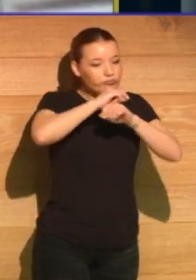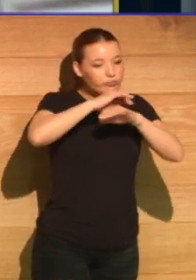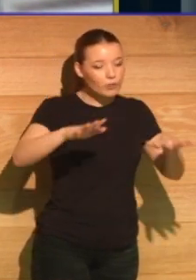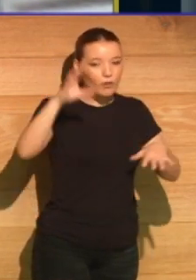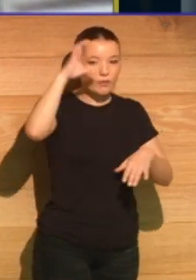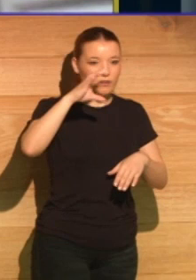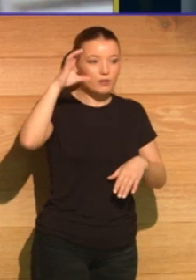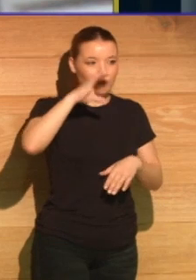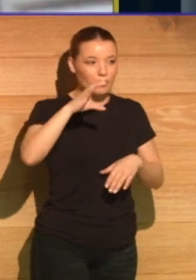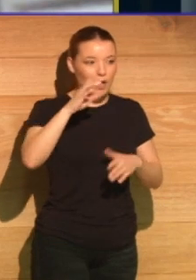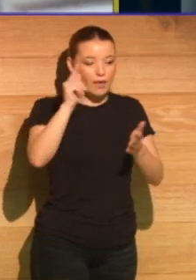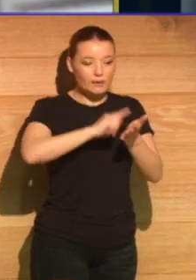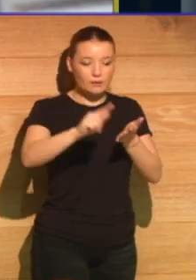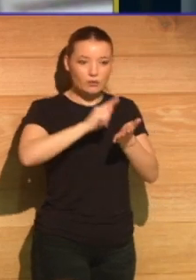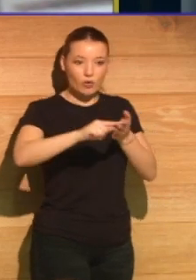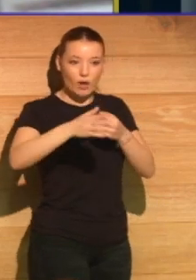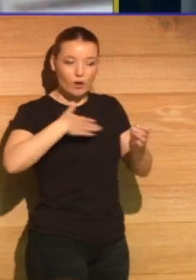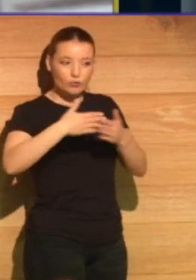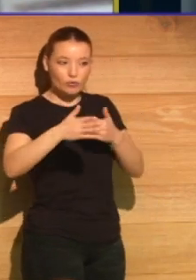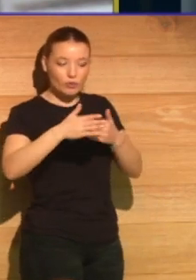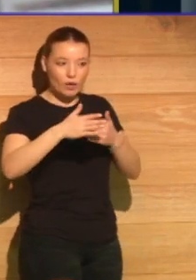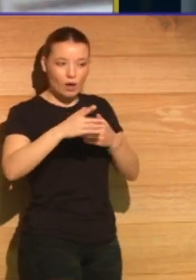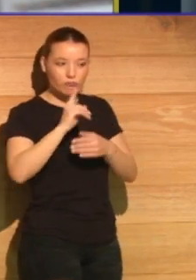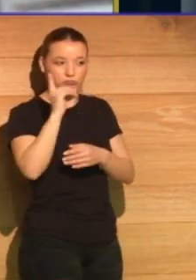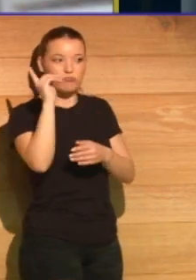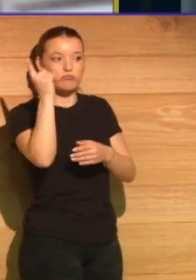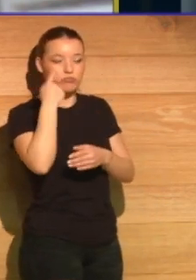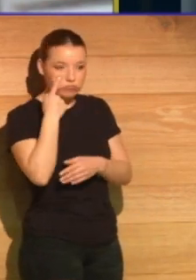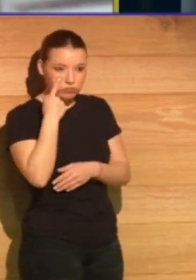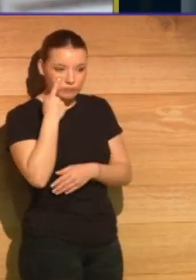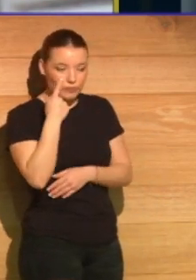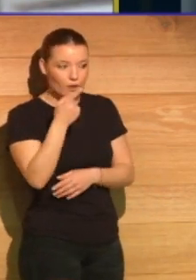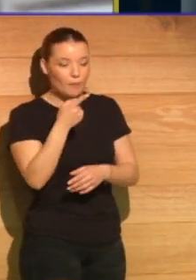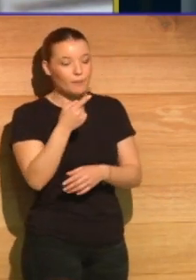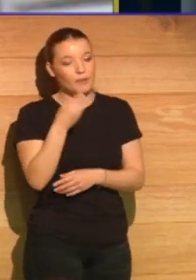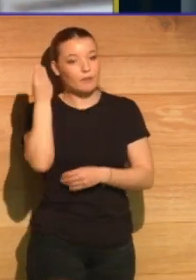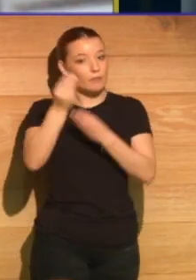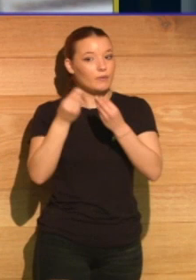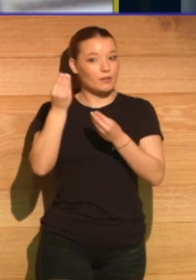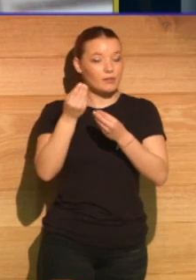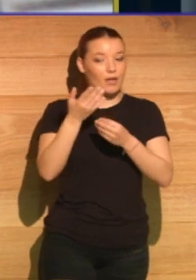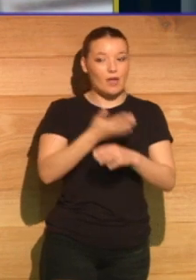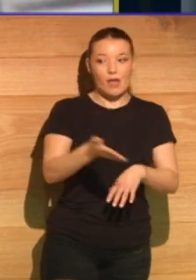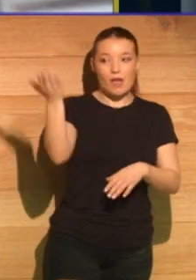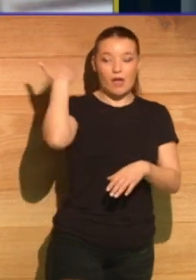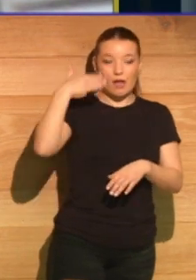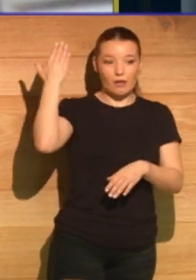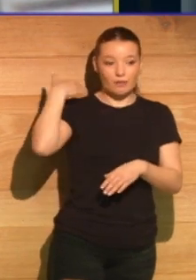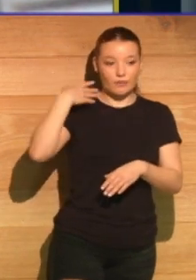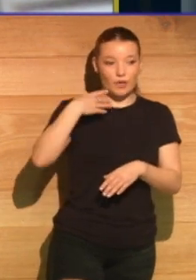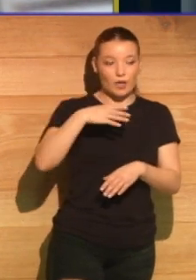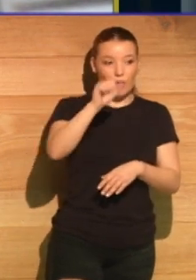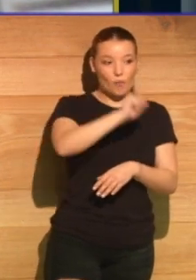una autora, a una escritora, pero y dices, bueno, piensas que hace 4.000 años no hacíamos tantas distinciones, ¿no?